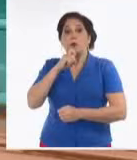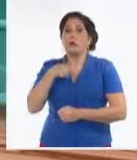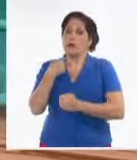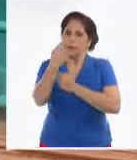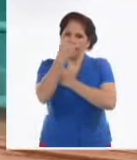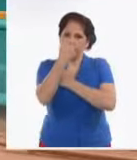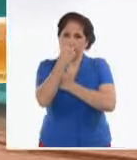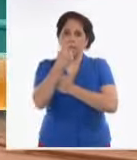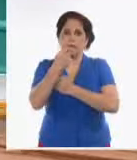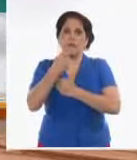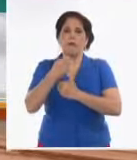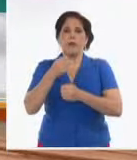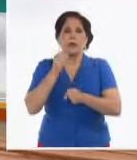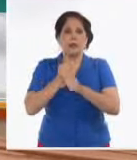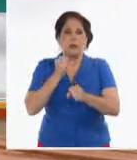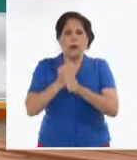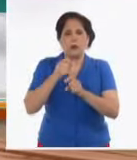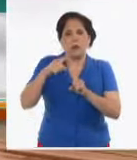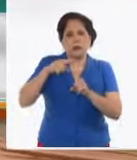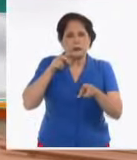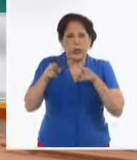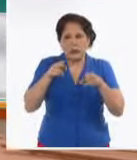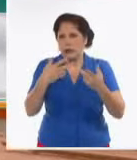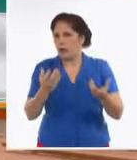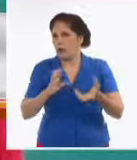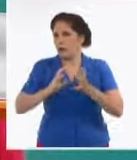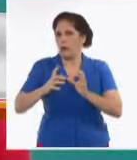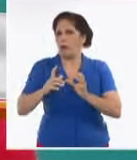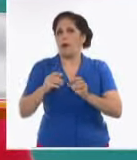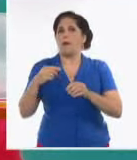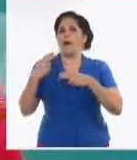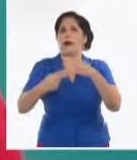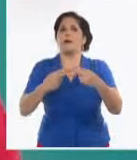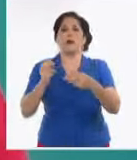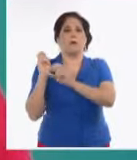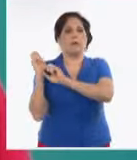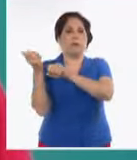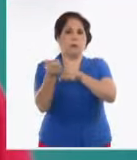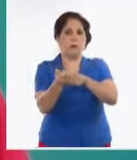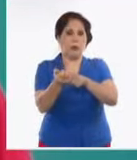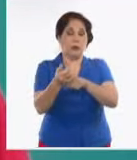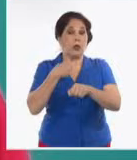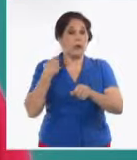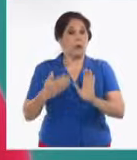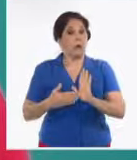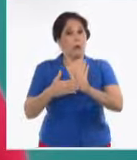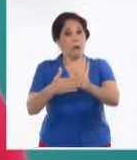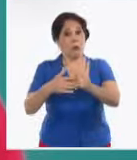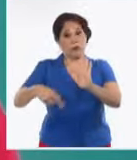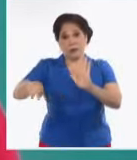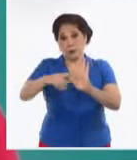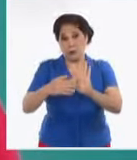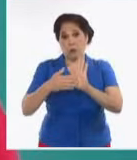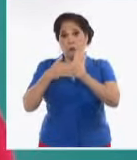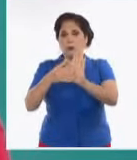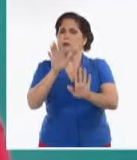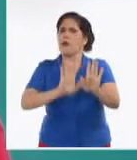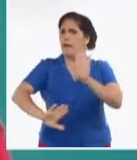Trabajando bastante las jugadas tácticas a la hora que efectuar el juego. Hasta ahora han mostrado muy buena